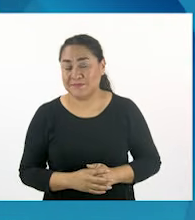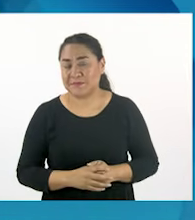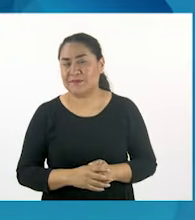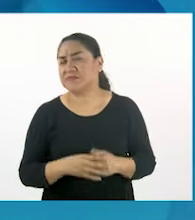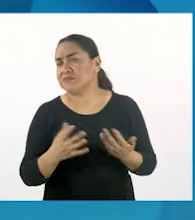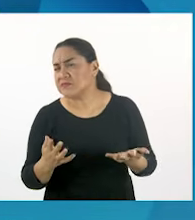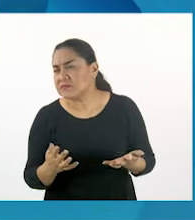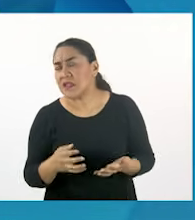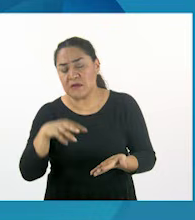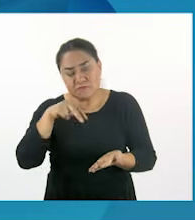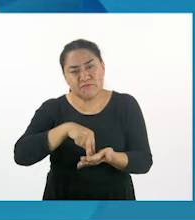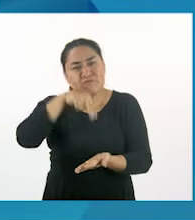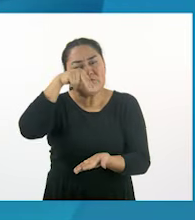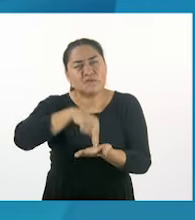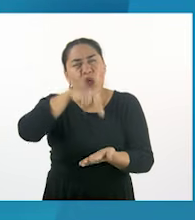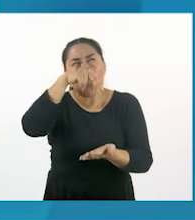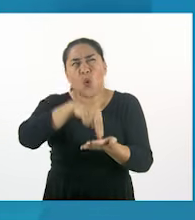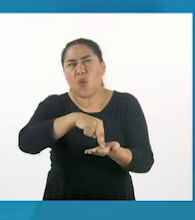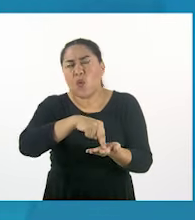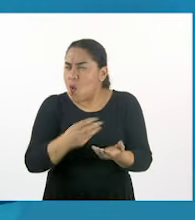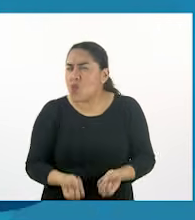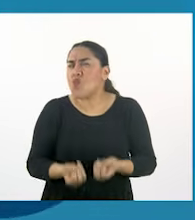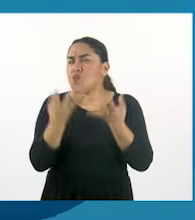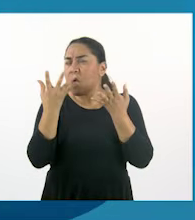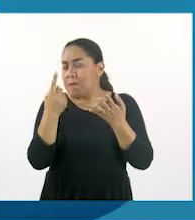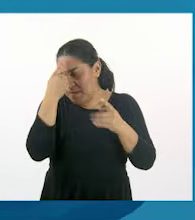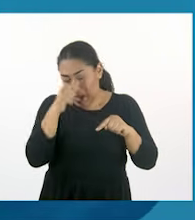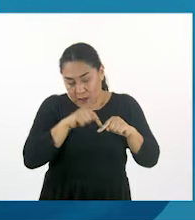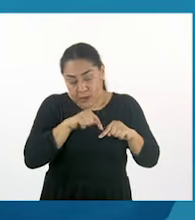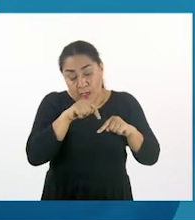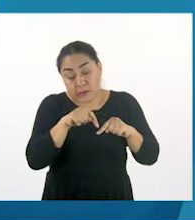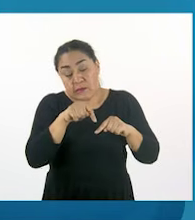¿Cuántos saltos tienes que dar para cruzar tu cuarto?